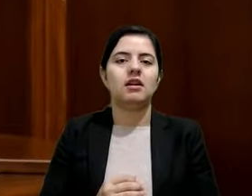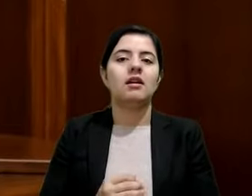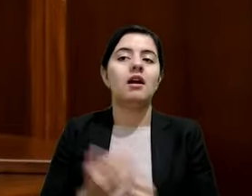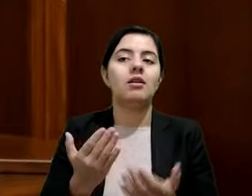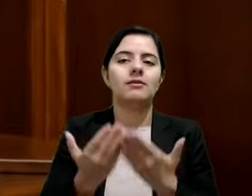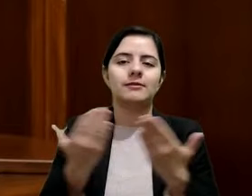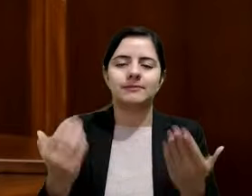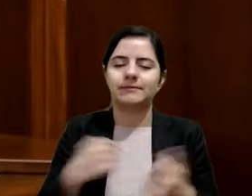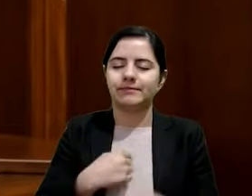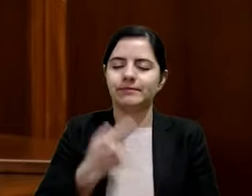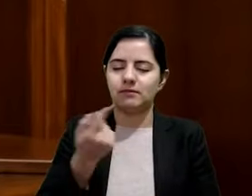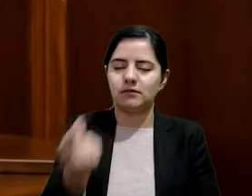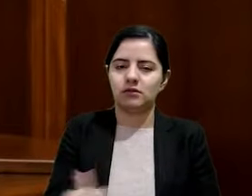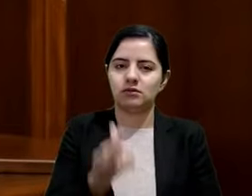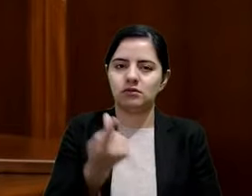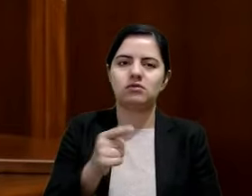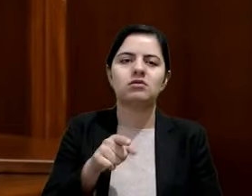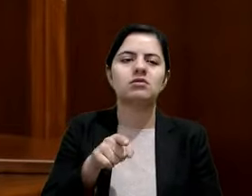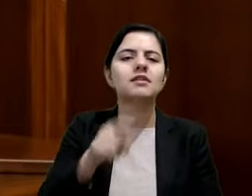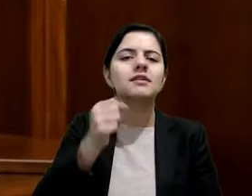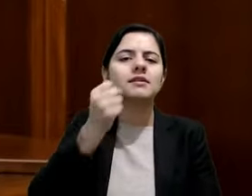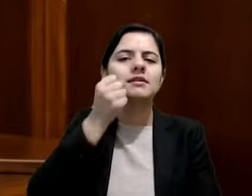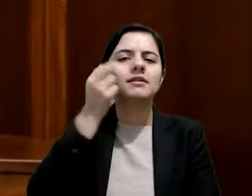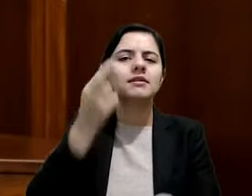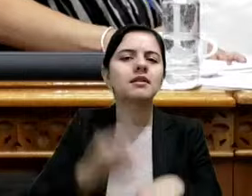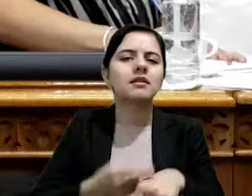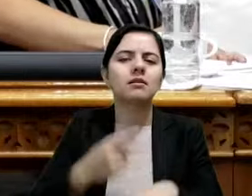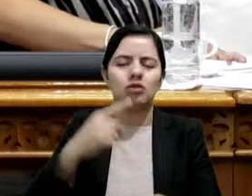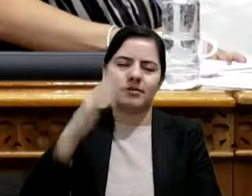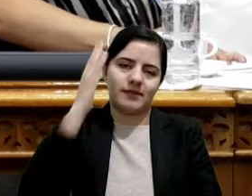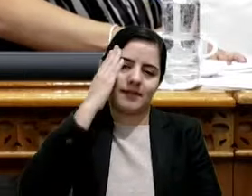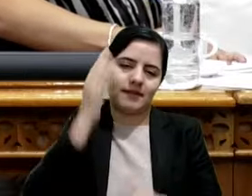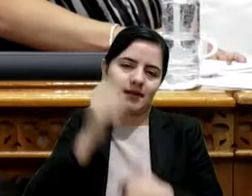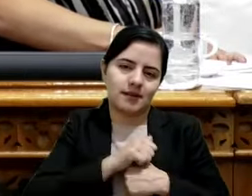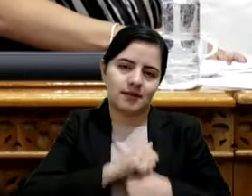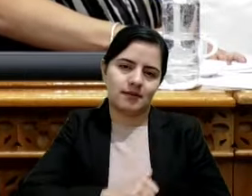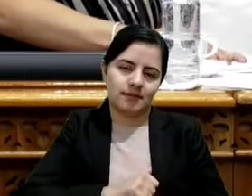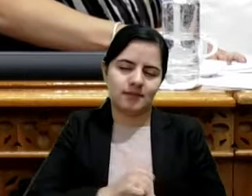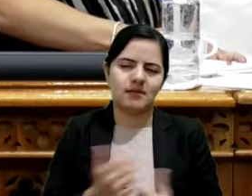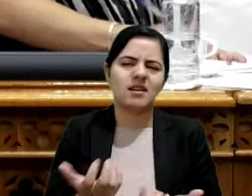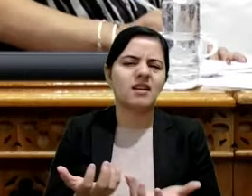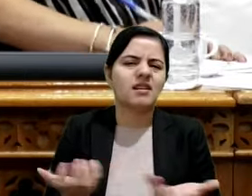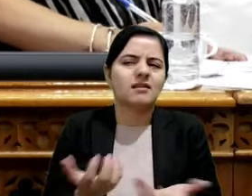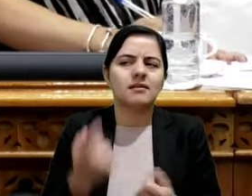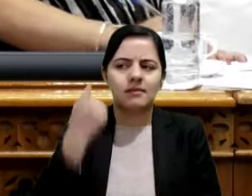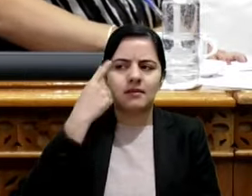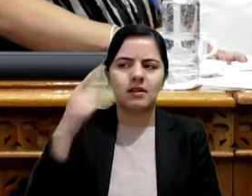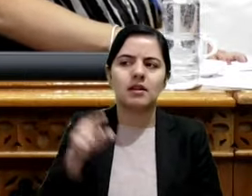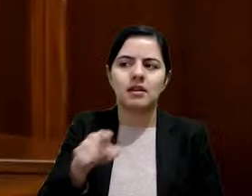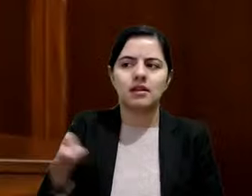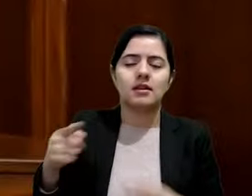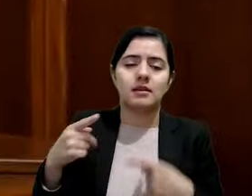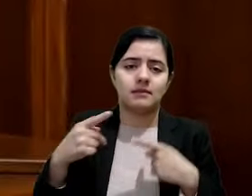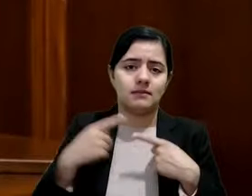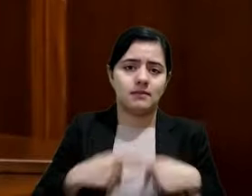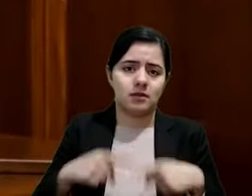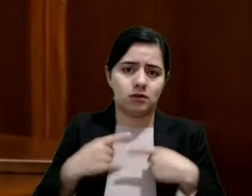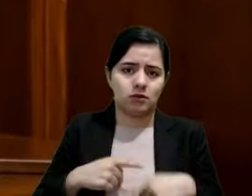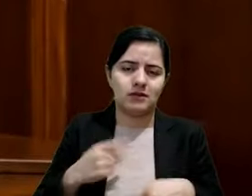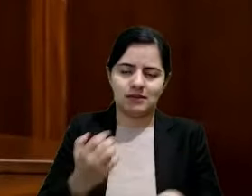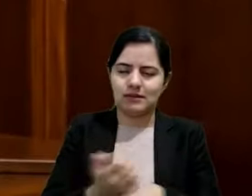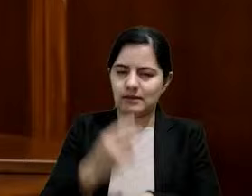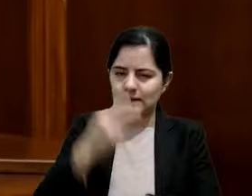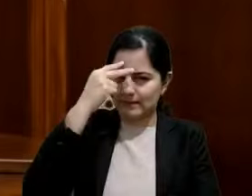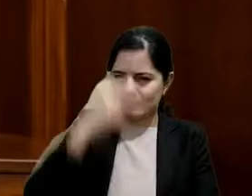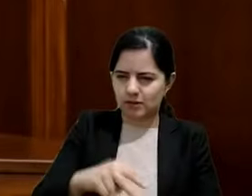acciones implementa la secretaría que encabeza para incentivar a la población me Mexiquense la cultura